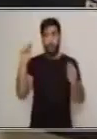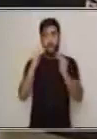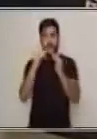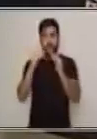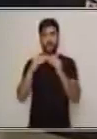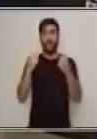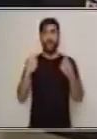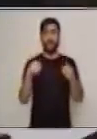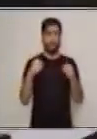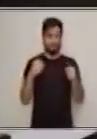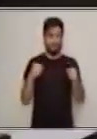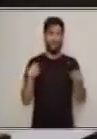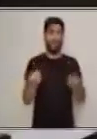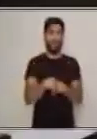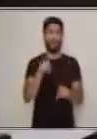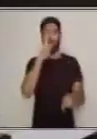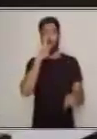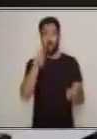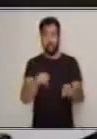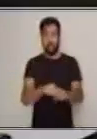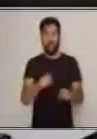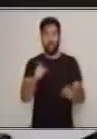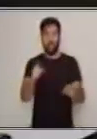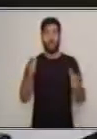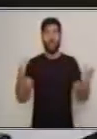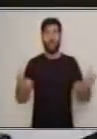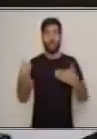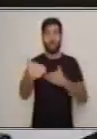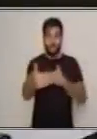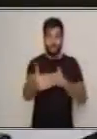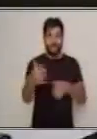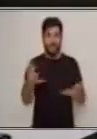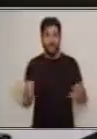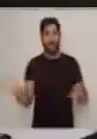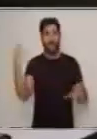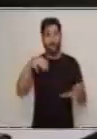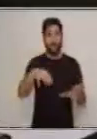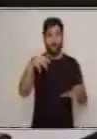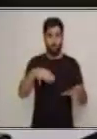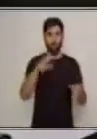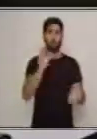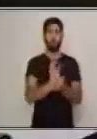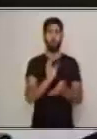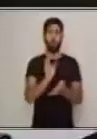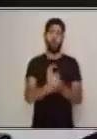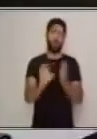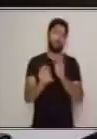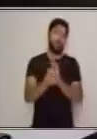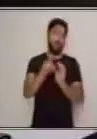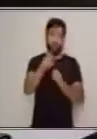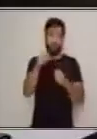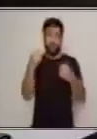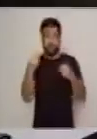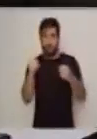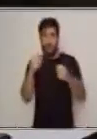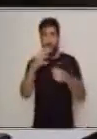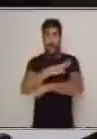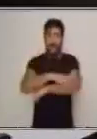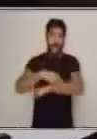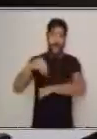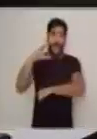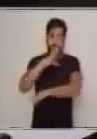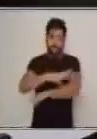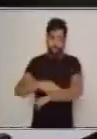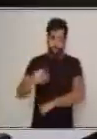estas ideas y que también las anotaciones Y si elaboraste, por ejemplo, tú un